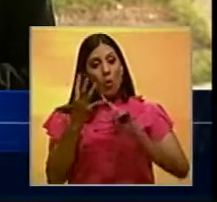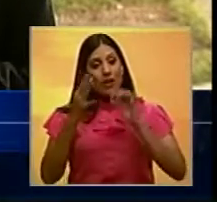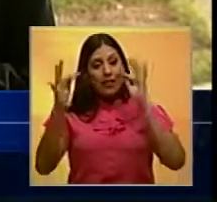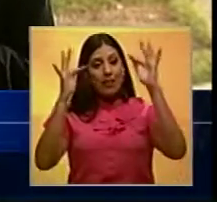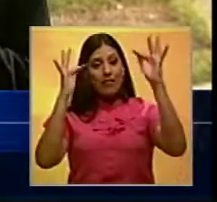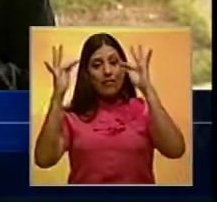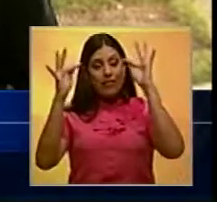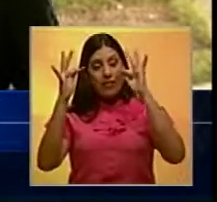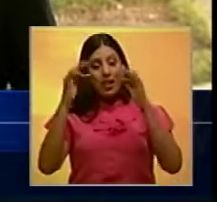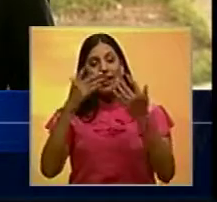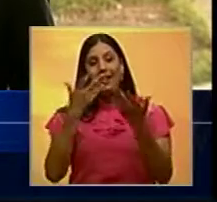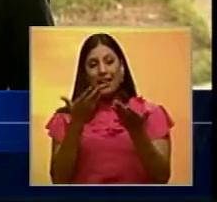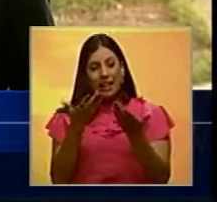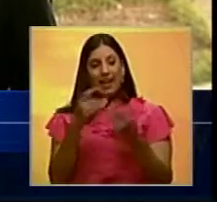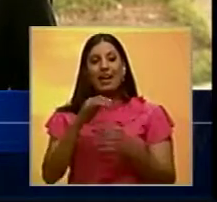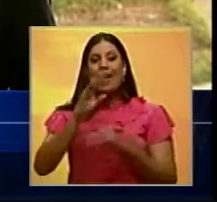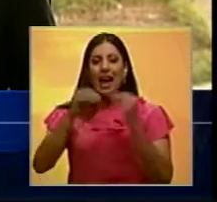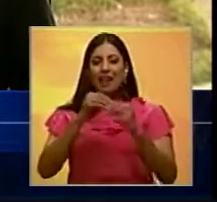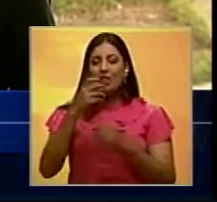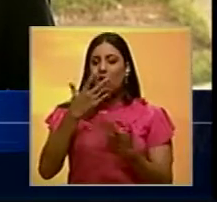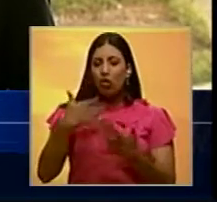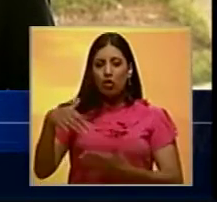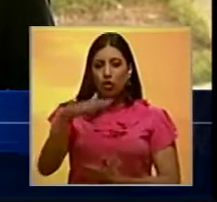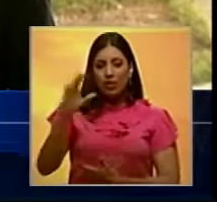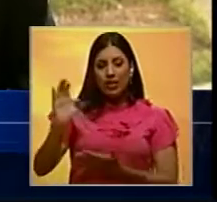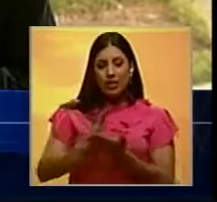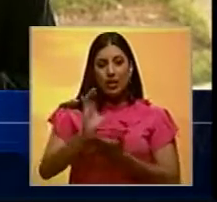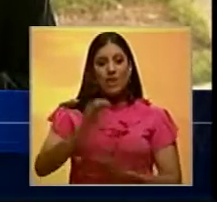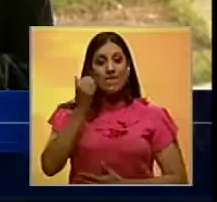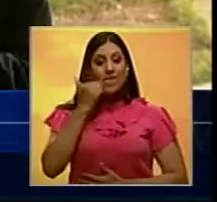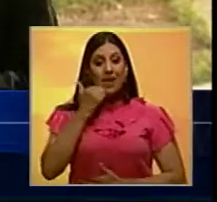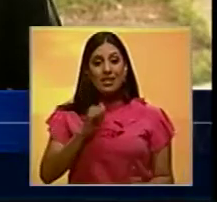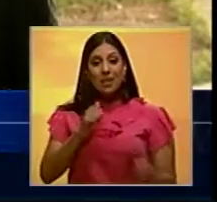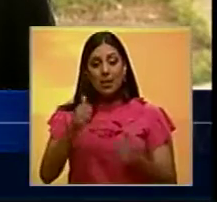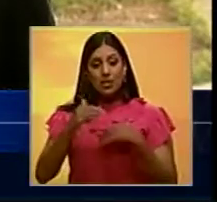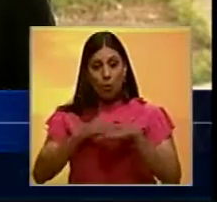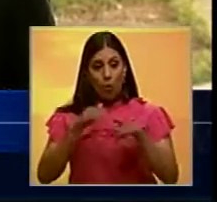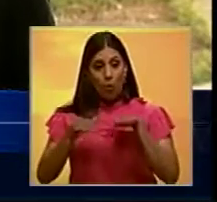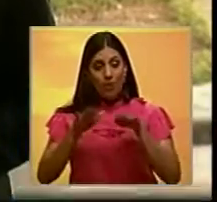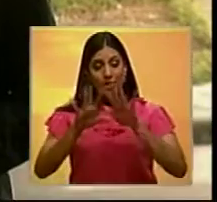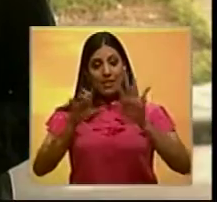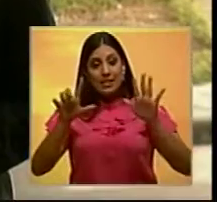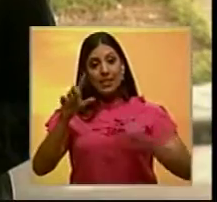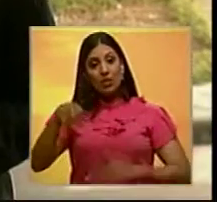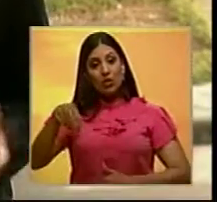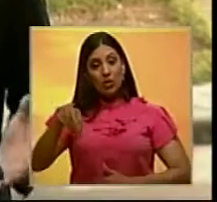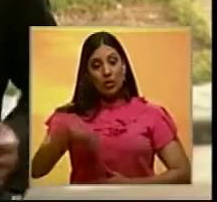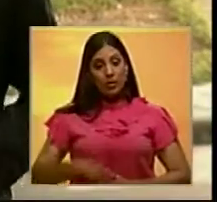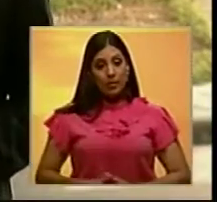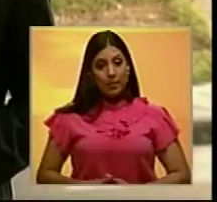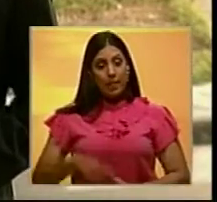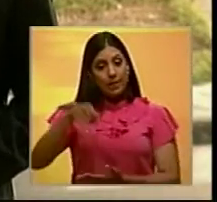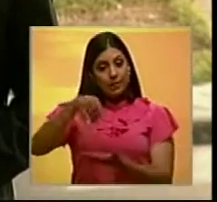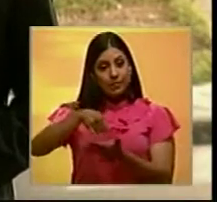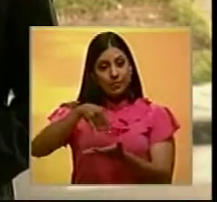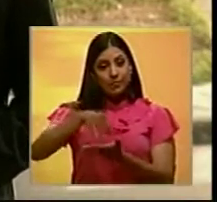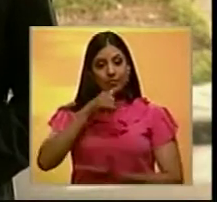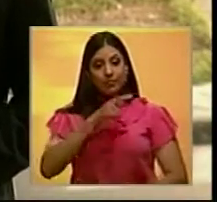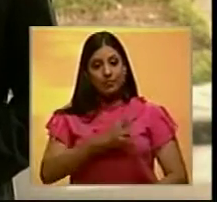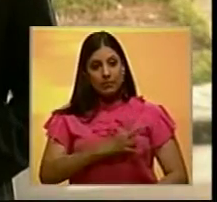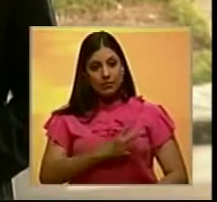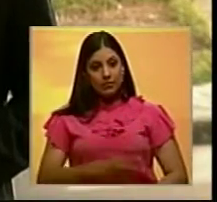Nacional del Brahman Rojo, que se llevará a cabo en la ciudad de Valencia a partir de este jueves 17 de noviembre. En Carabobo, Randolfo